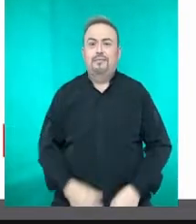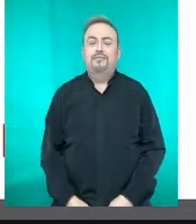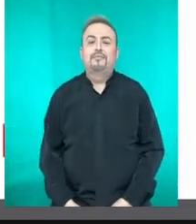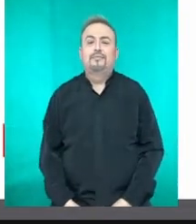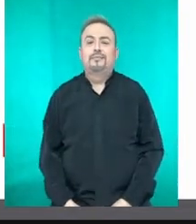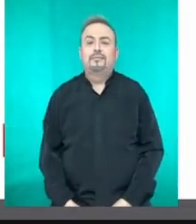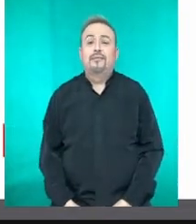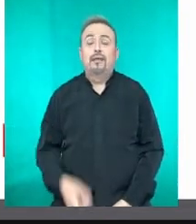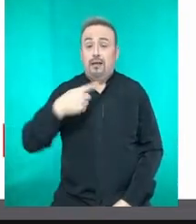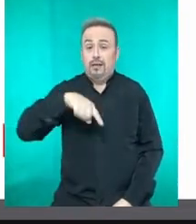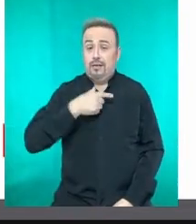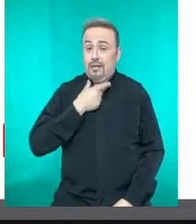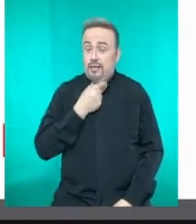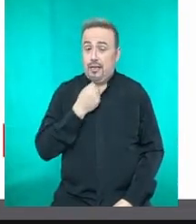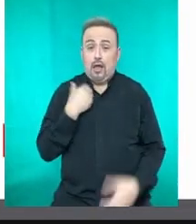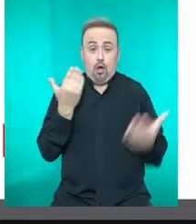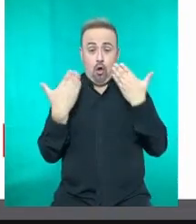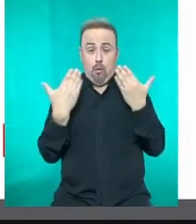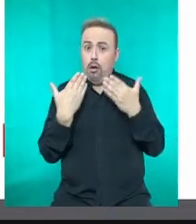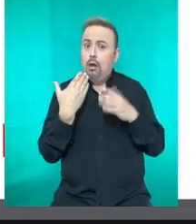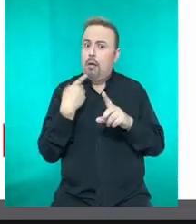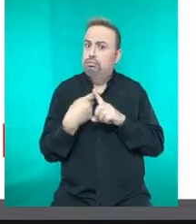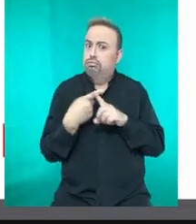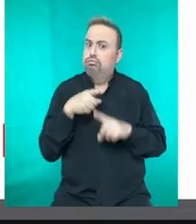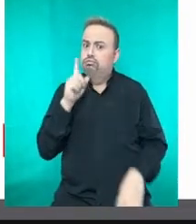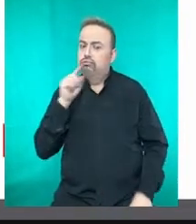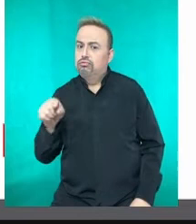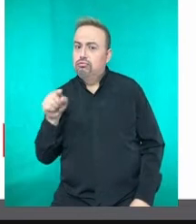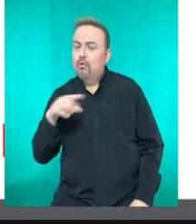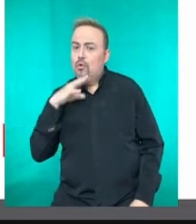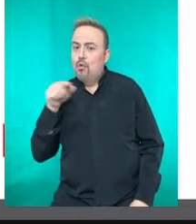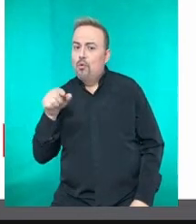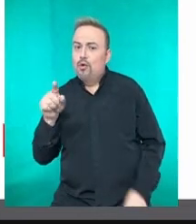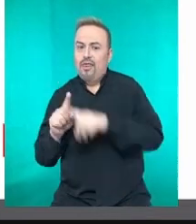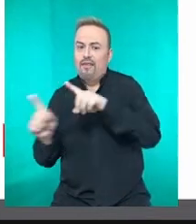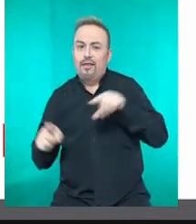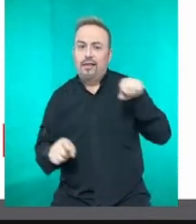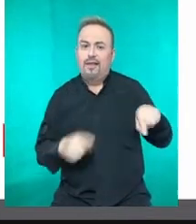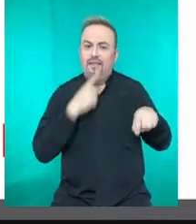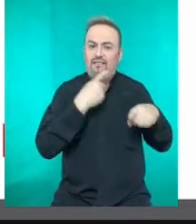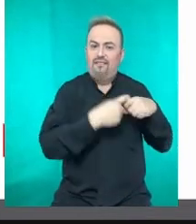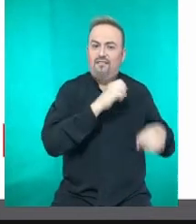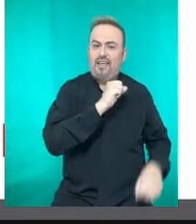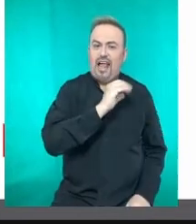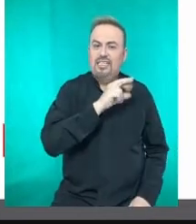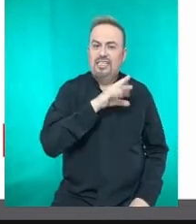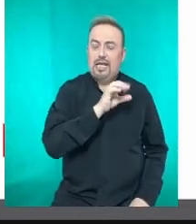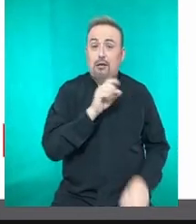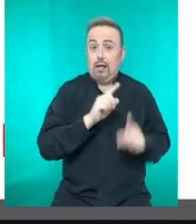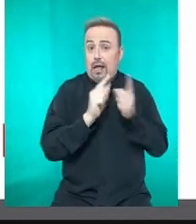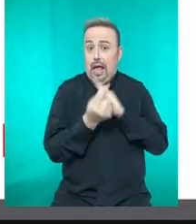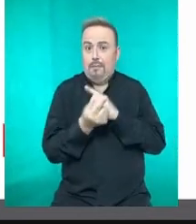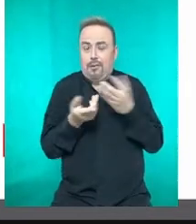Si queremos comparar qué ventajas tiene esto, por ejemplo, que es un pequeño, digamos, entre comillas, un pequeño cambio en la manera de